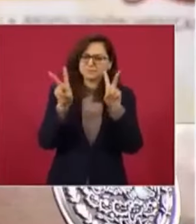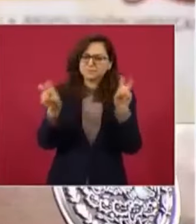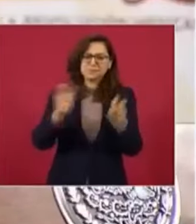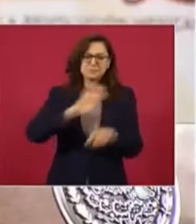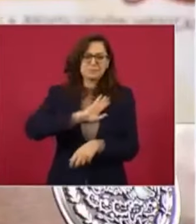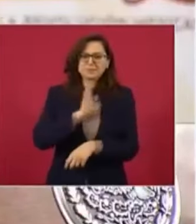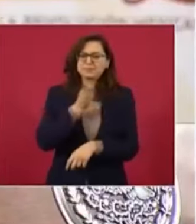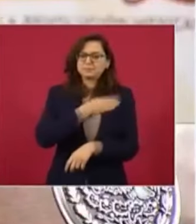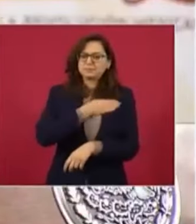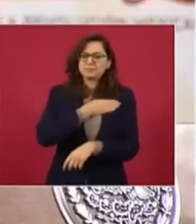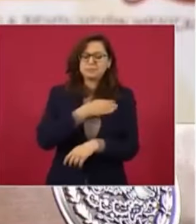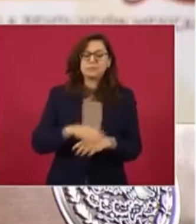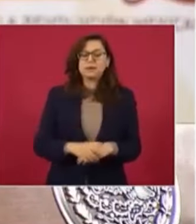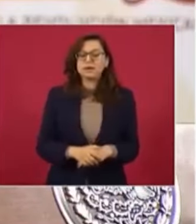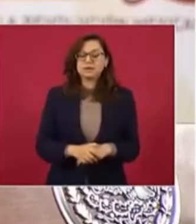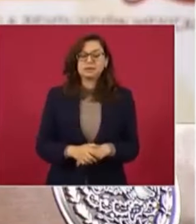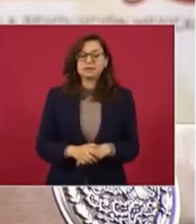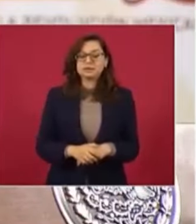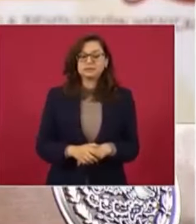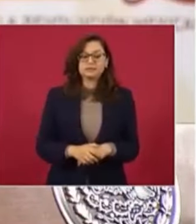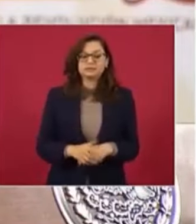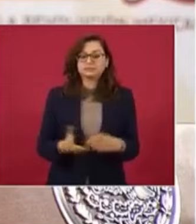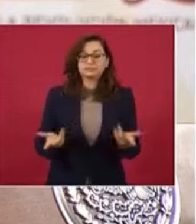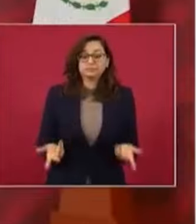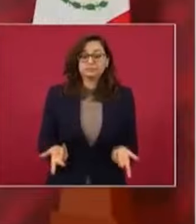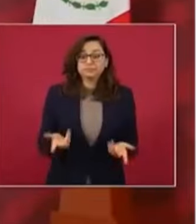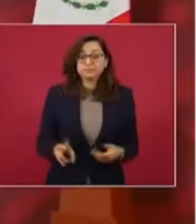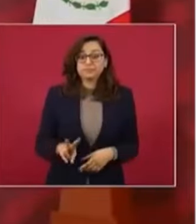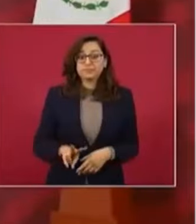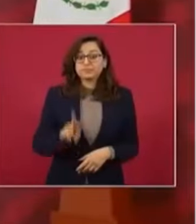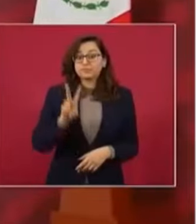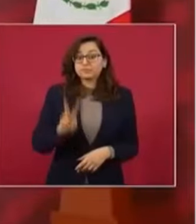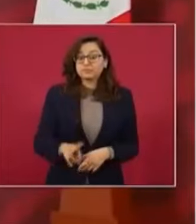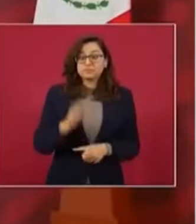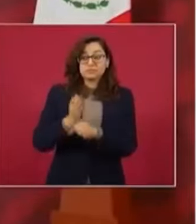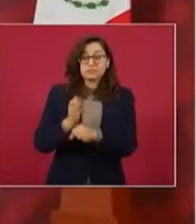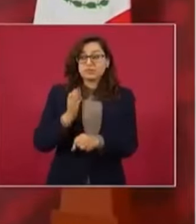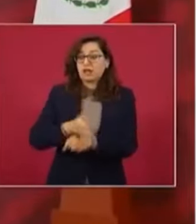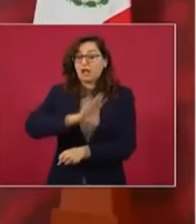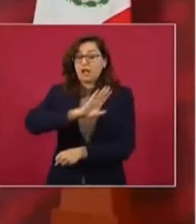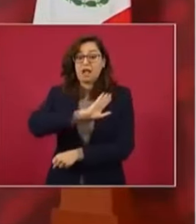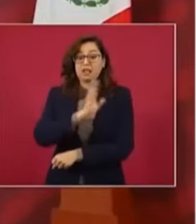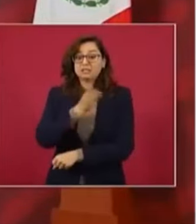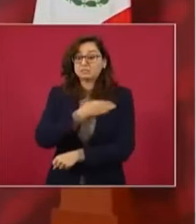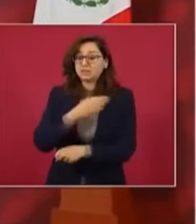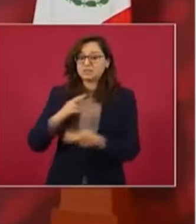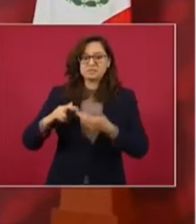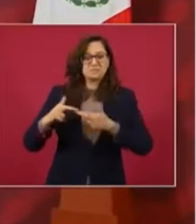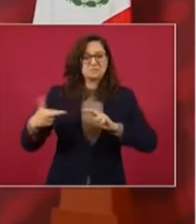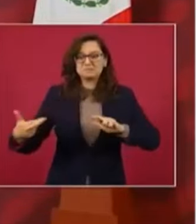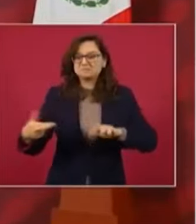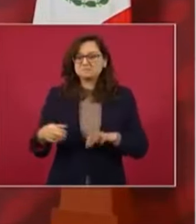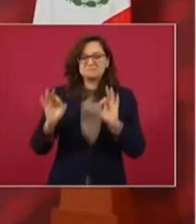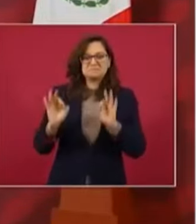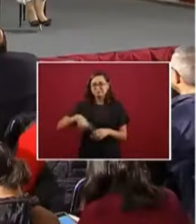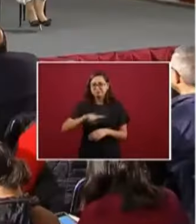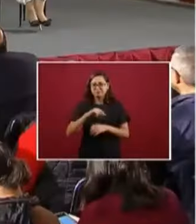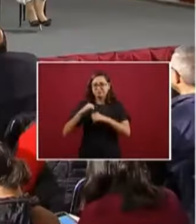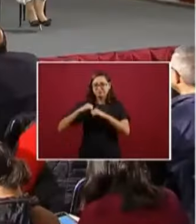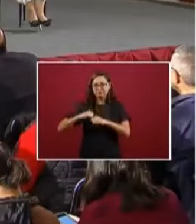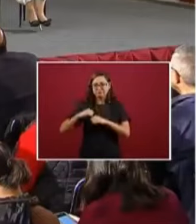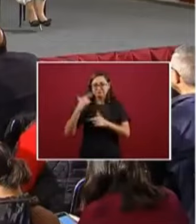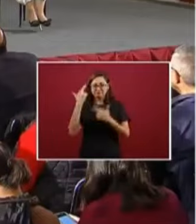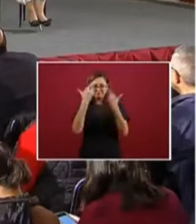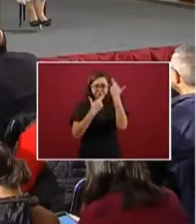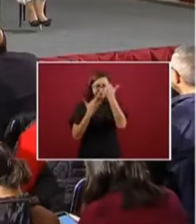propio de su propia fuerza con el crimen organizado ha cedido parte del poder a ellos salieron unos unas encuestas hace un año que decían que más